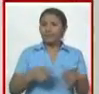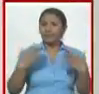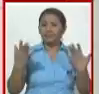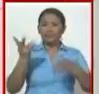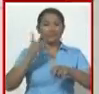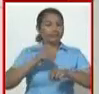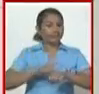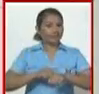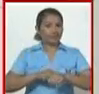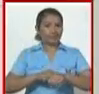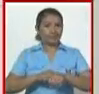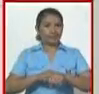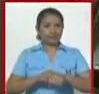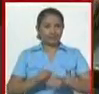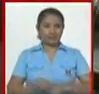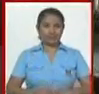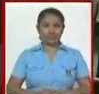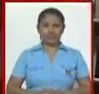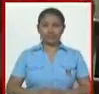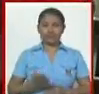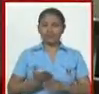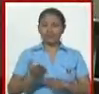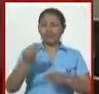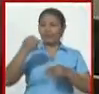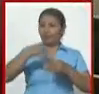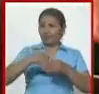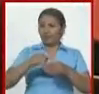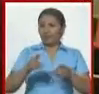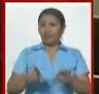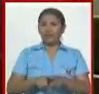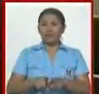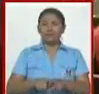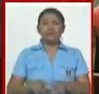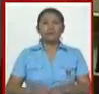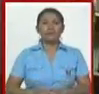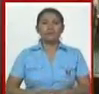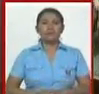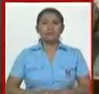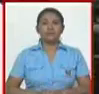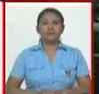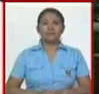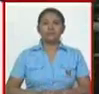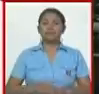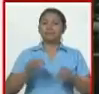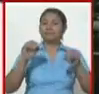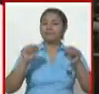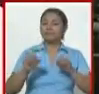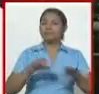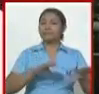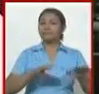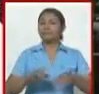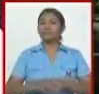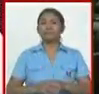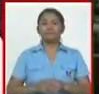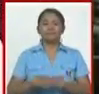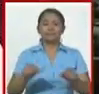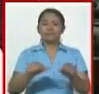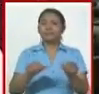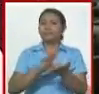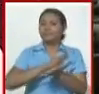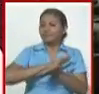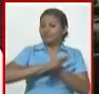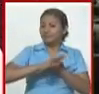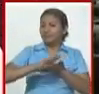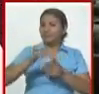cronograma de para intuiciones y eso nos ha dado la posibilidad de que el ambiente esté